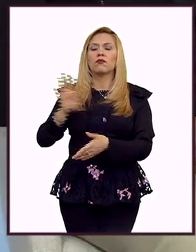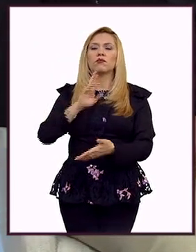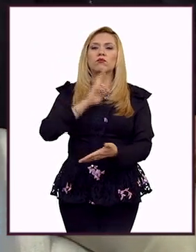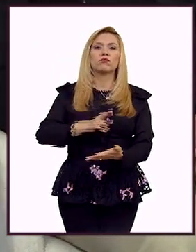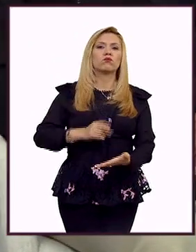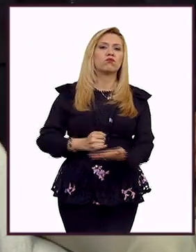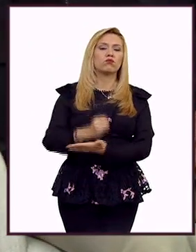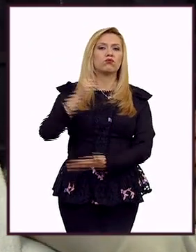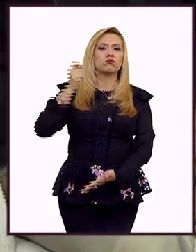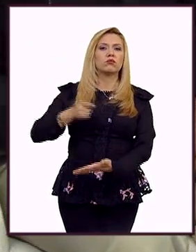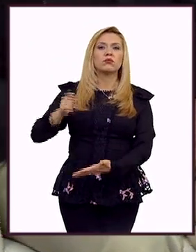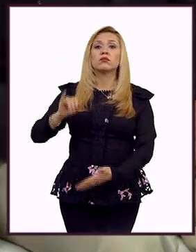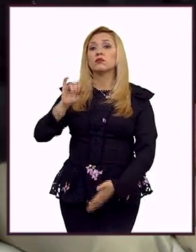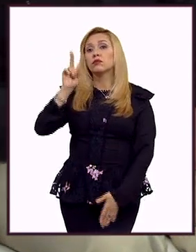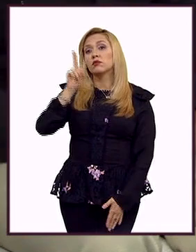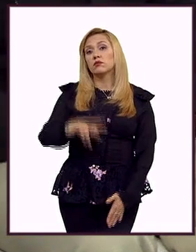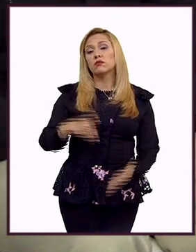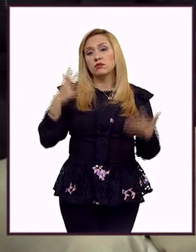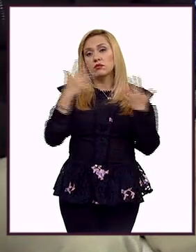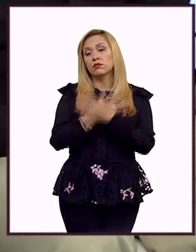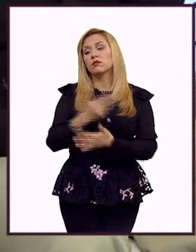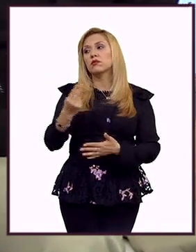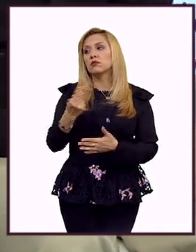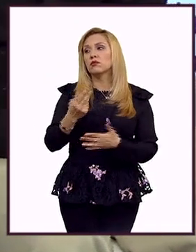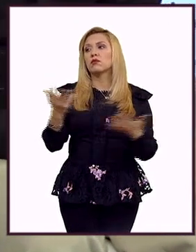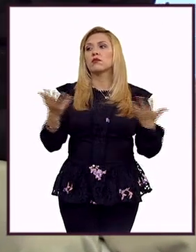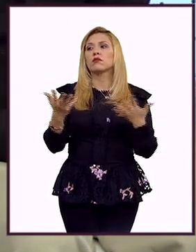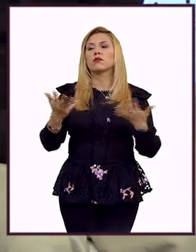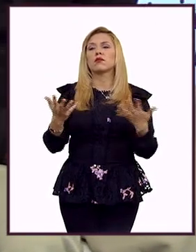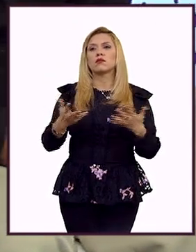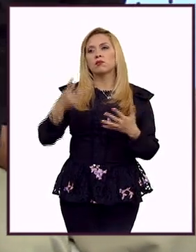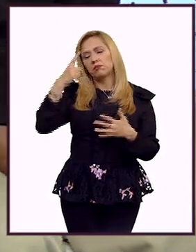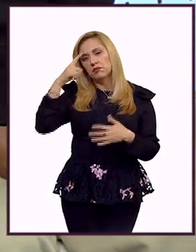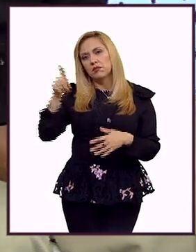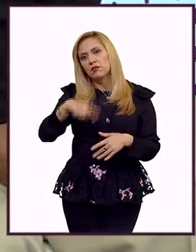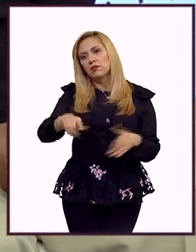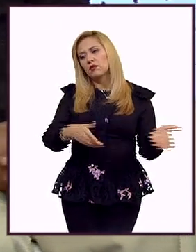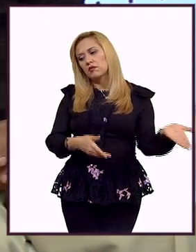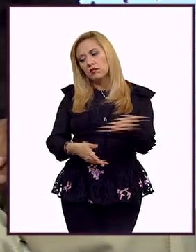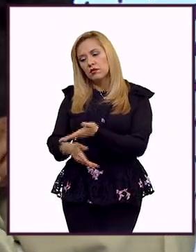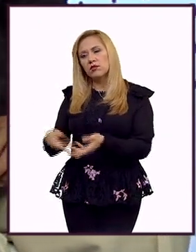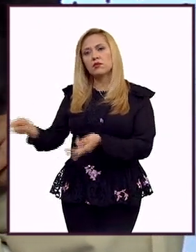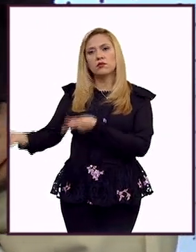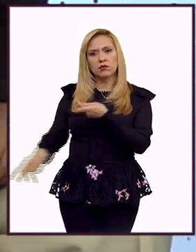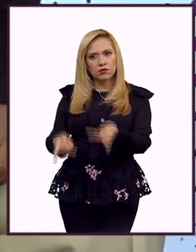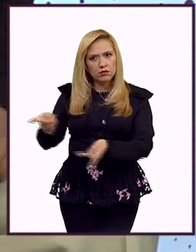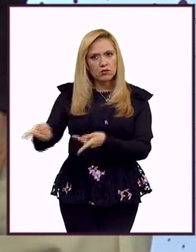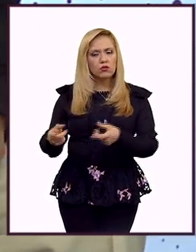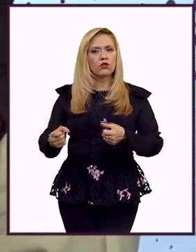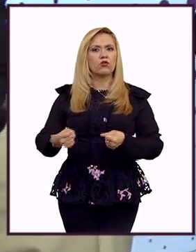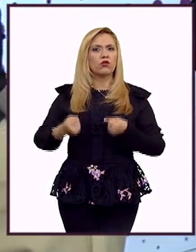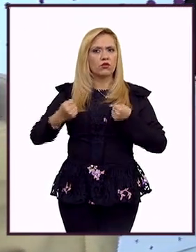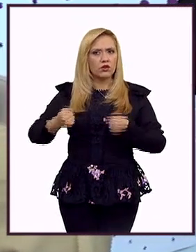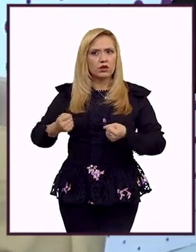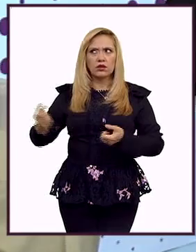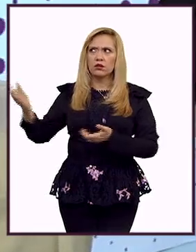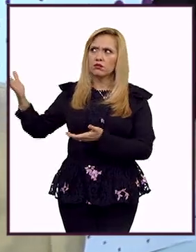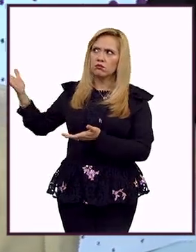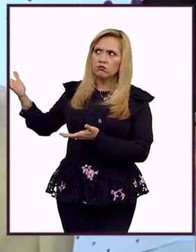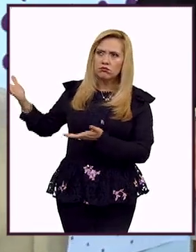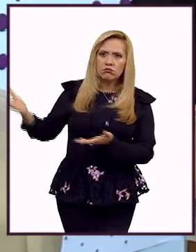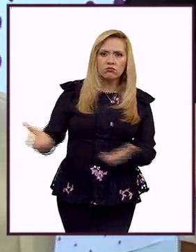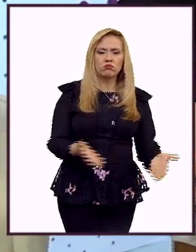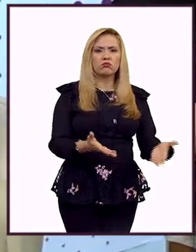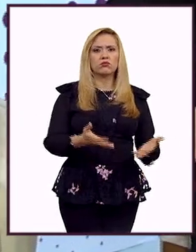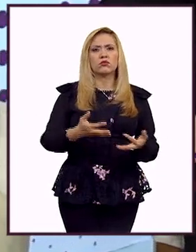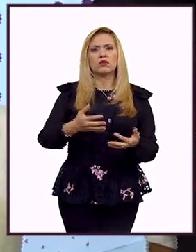había reconocido la posibilidad de generar espacios de consulta para las comunidades con una fuerte intervención, digamos, de las entidades